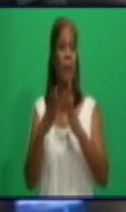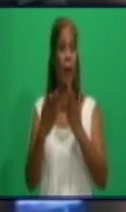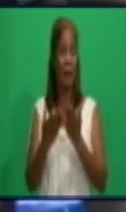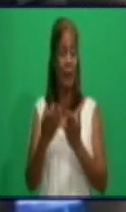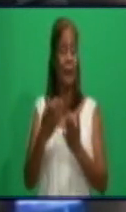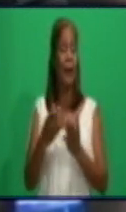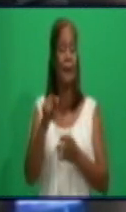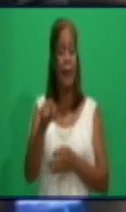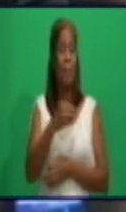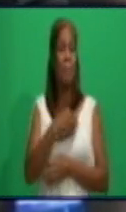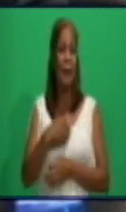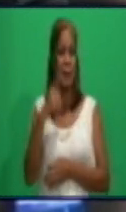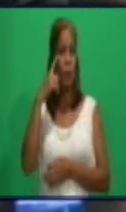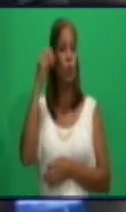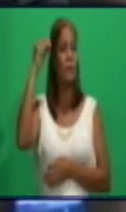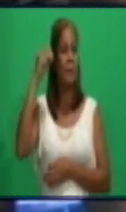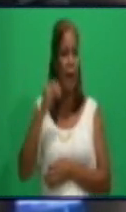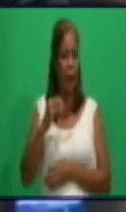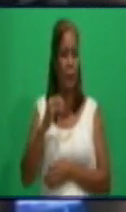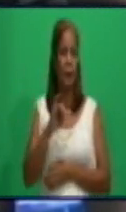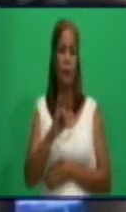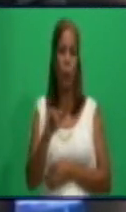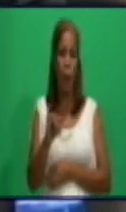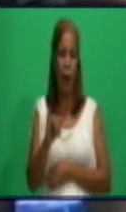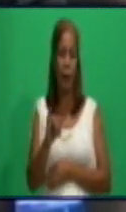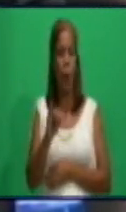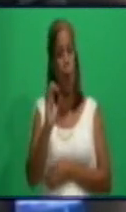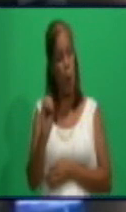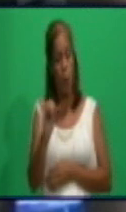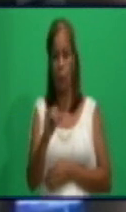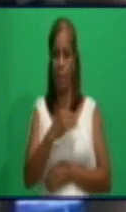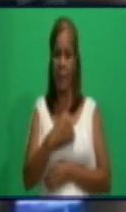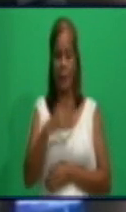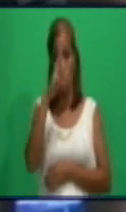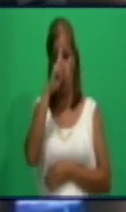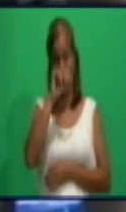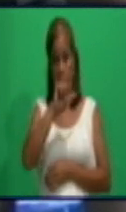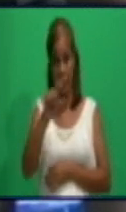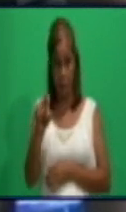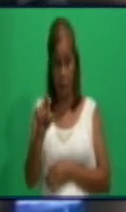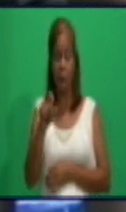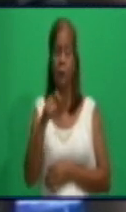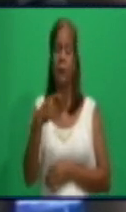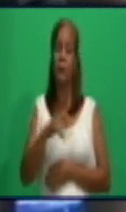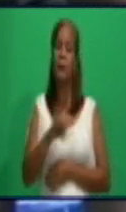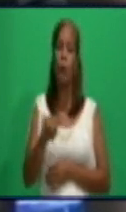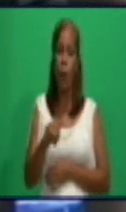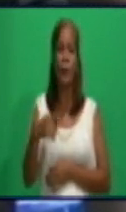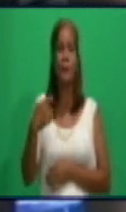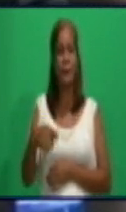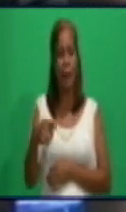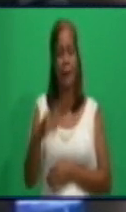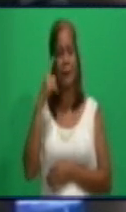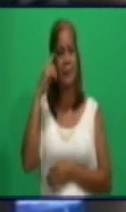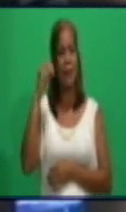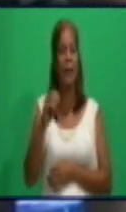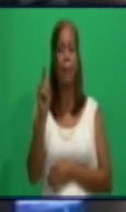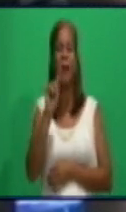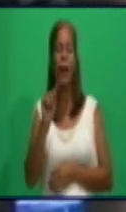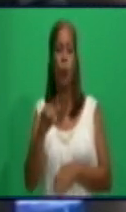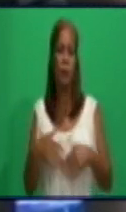patología en el Hospital Céspedes y a través de llamadas telefónicas con sus médicos de asistencia. Y son pacientes que hoy dan